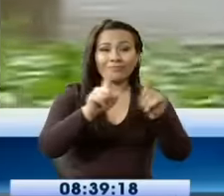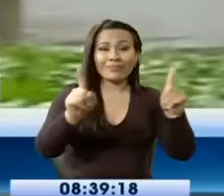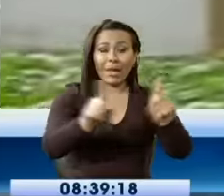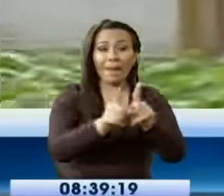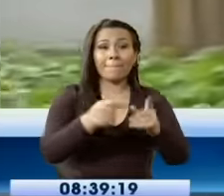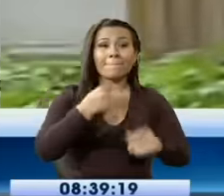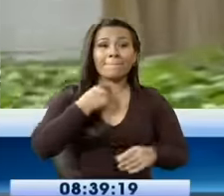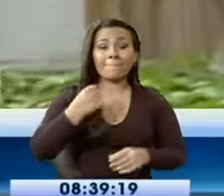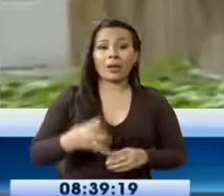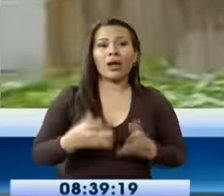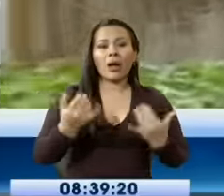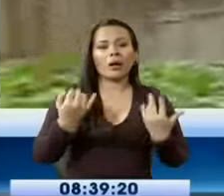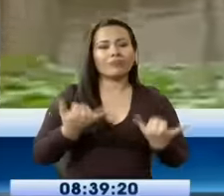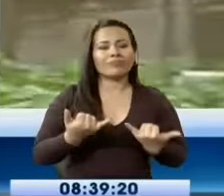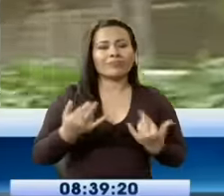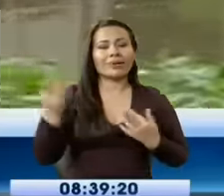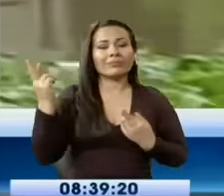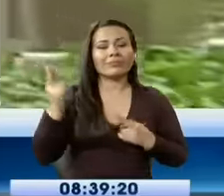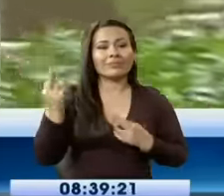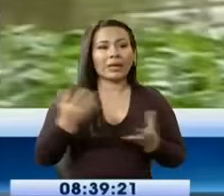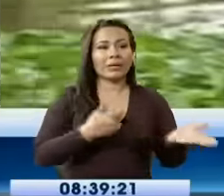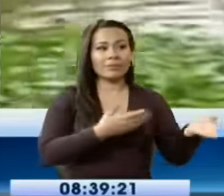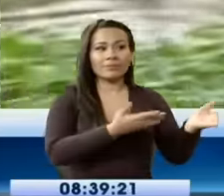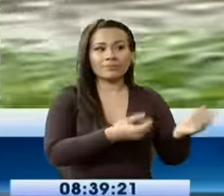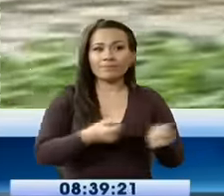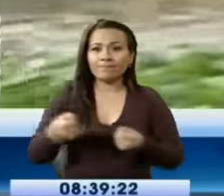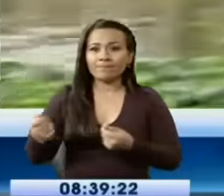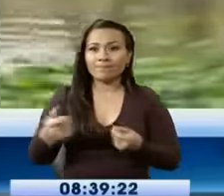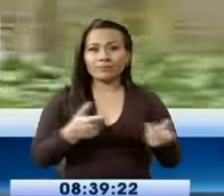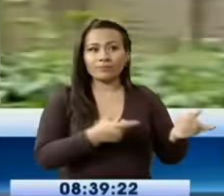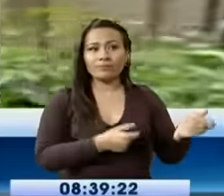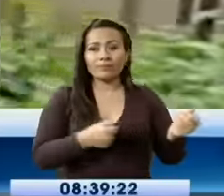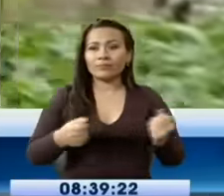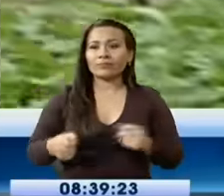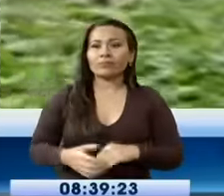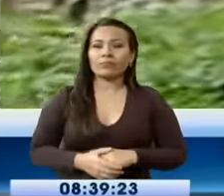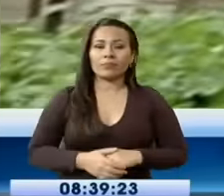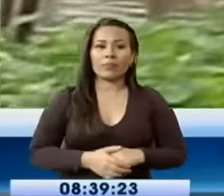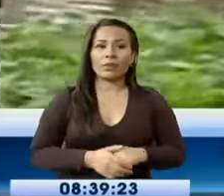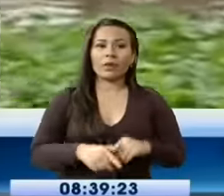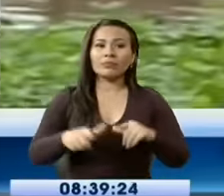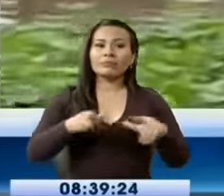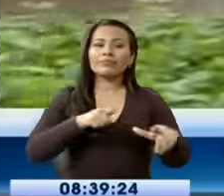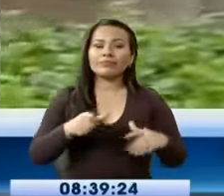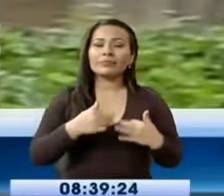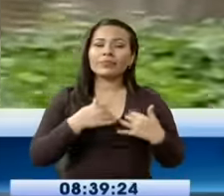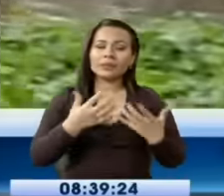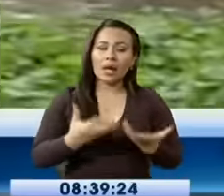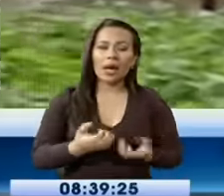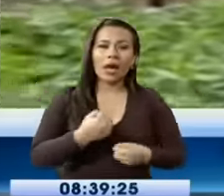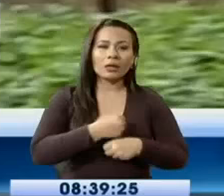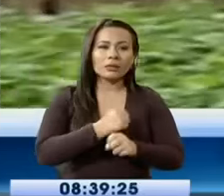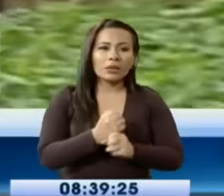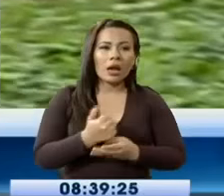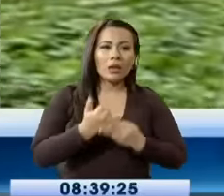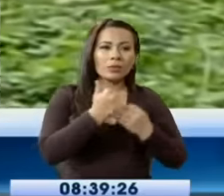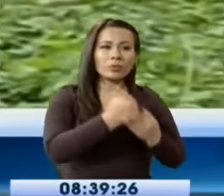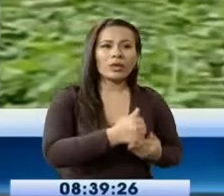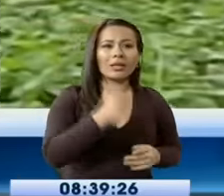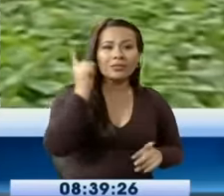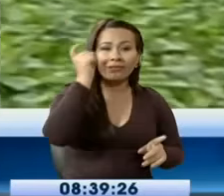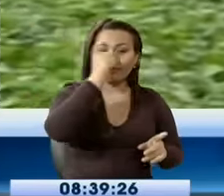poder cubrir todas las emergencias de Milagro. ¿Podemos decir que hasta el momento esta es la zona que más ha presentado este tipo de emergencias así, de agua crecida, podemos